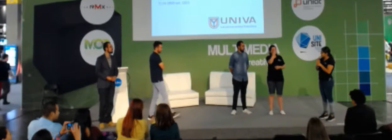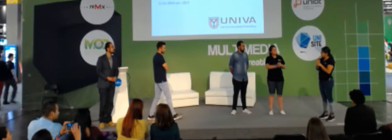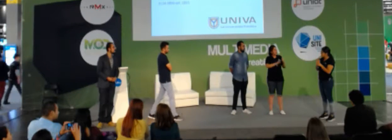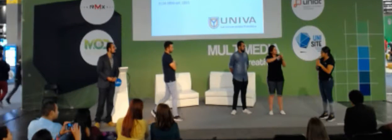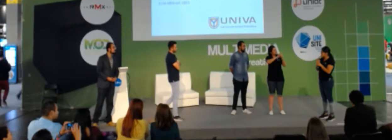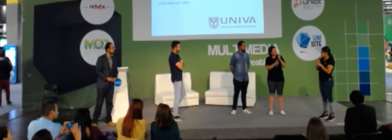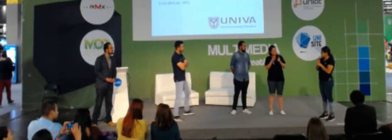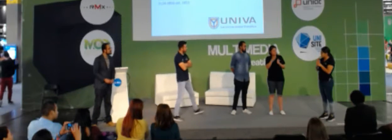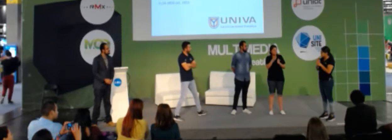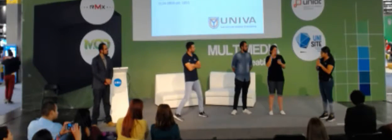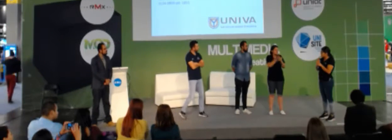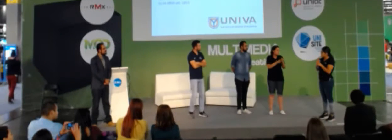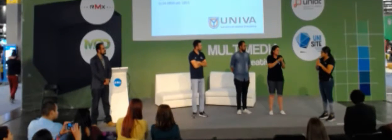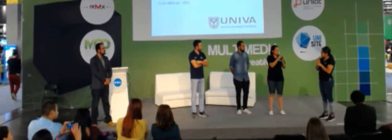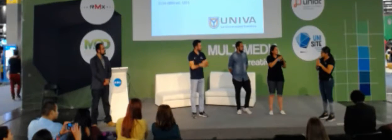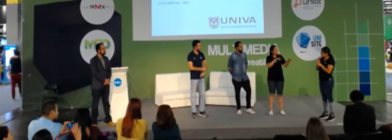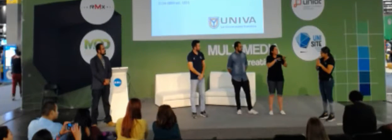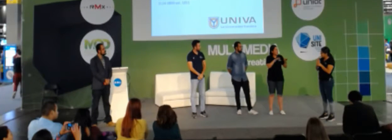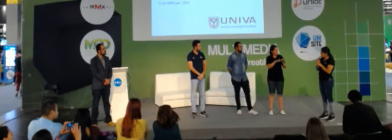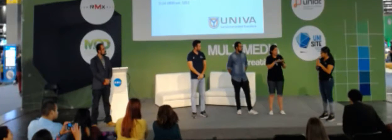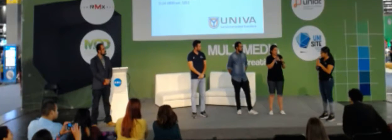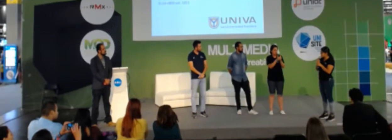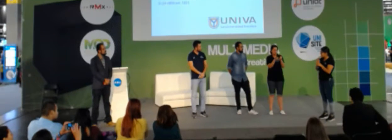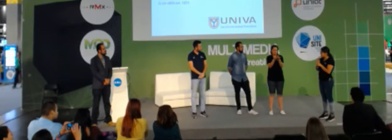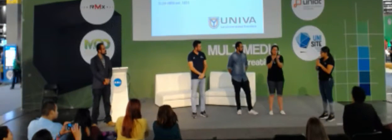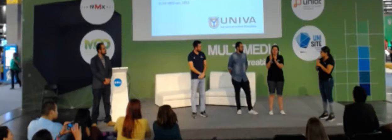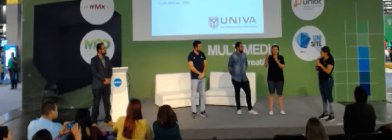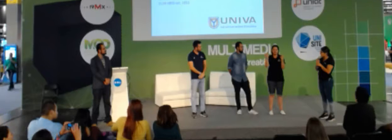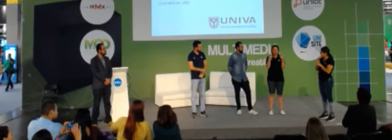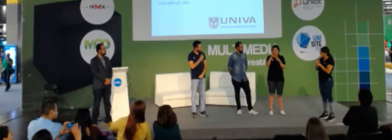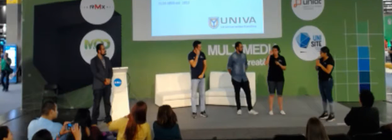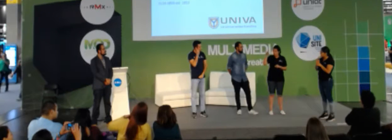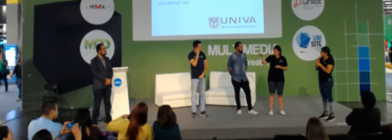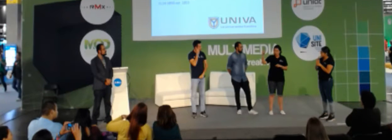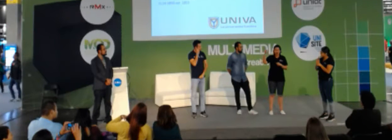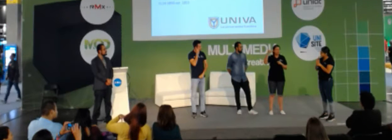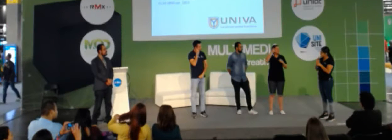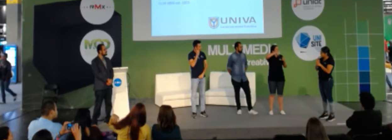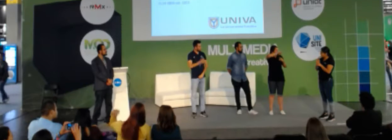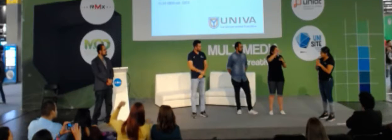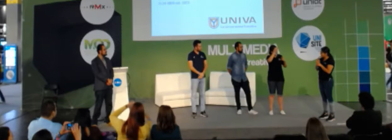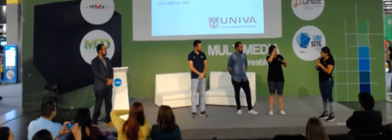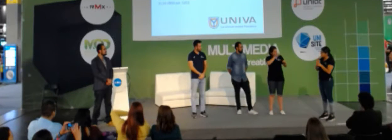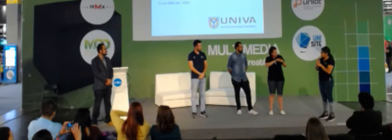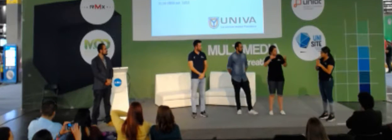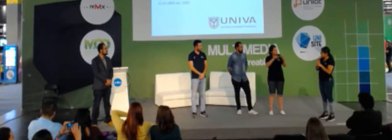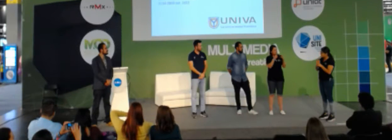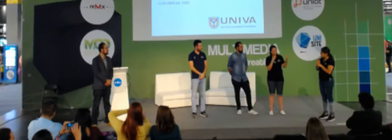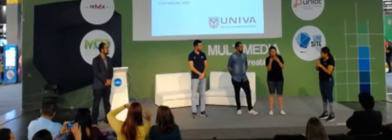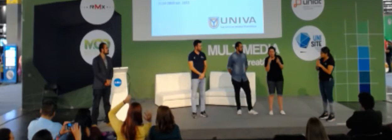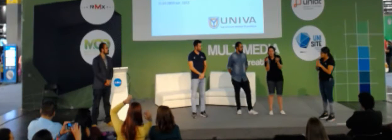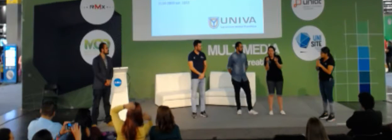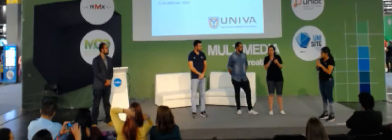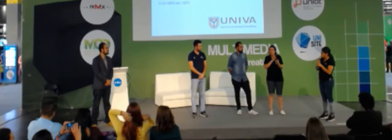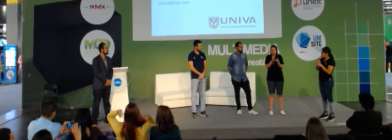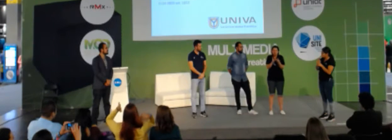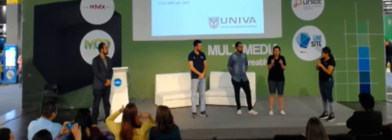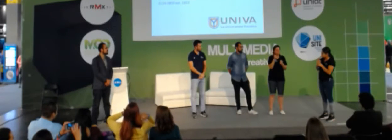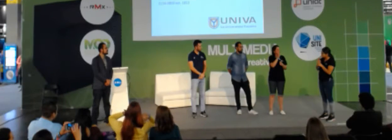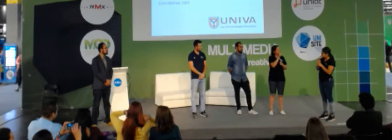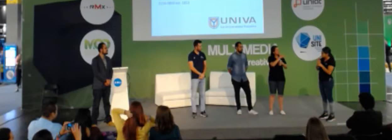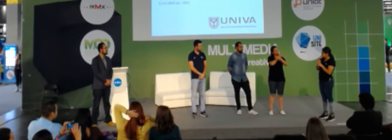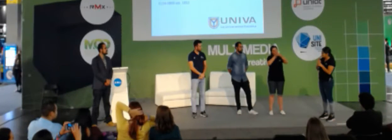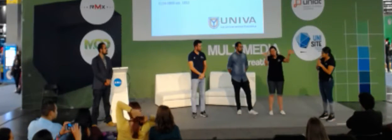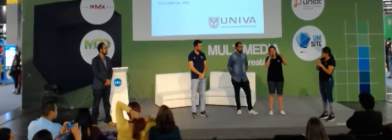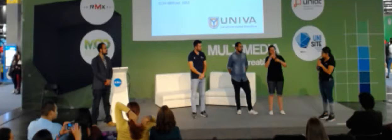se ha sumado hacia nosotros, no nos estamos atrasando, al contrario, seguimos trabajando con la ayuda del maestro Rodolfo, con los